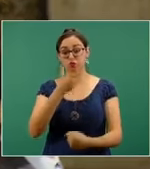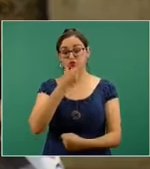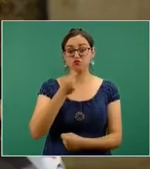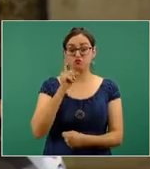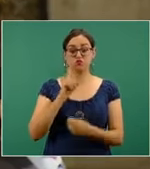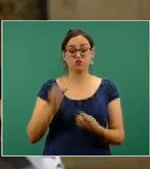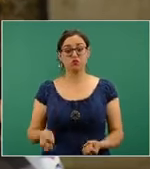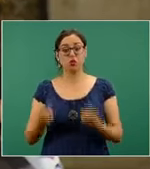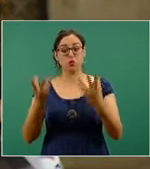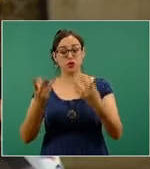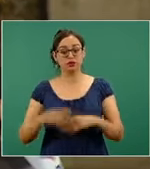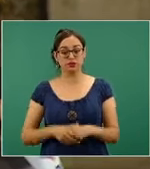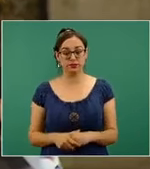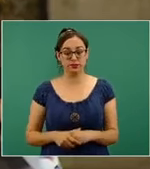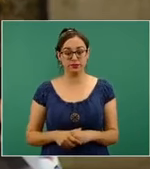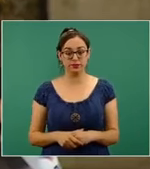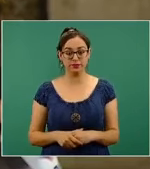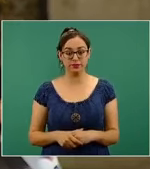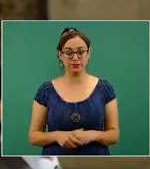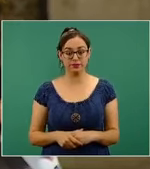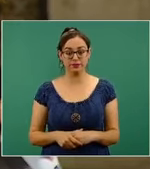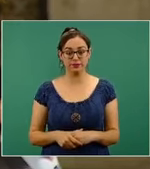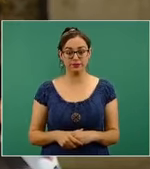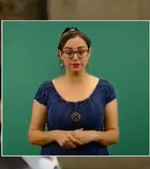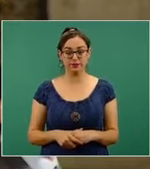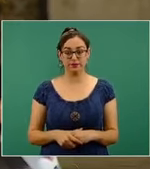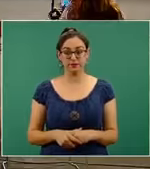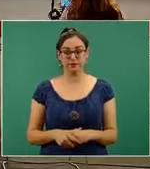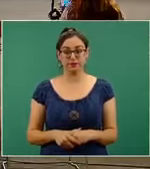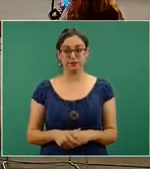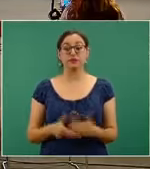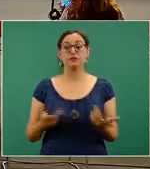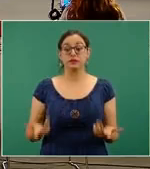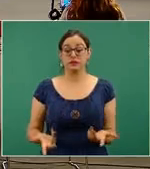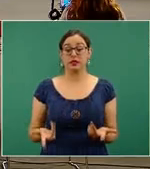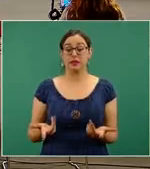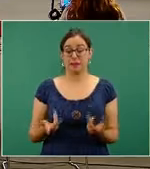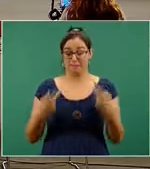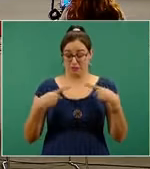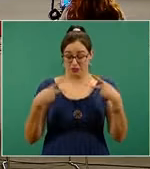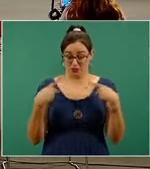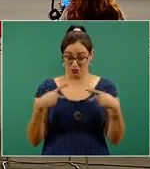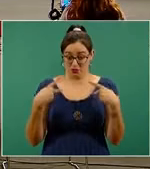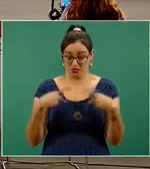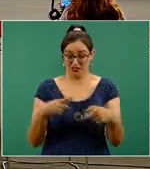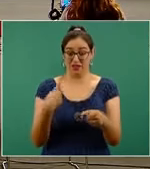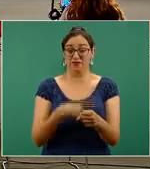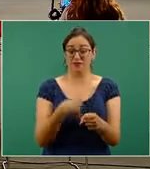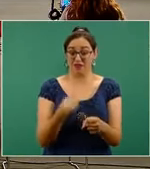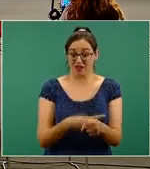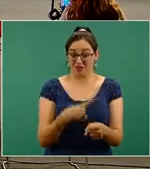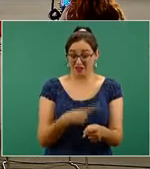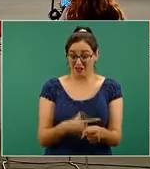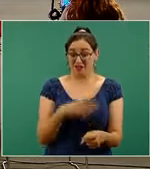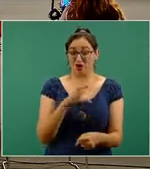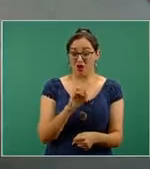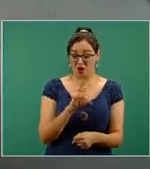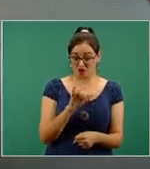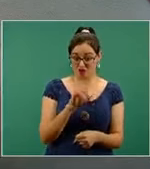de mexicanos, hablando de los fallecimientos por COVID-19, ¿cuántos han presentado